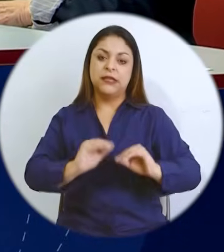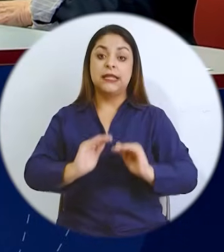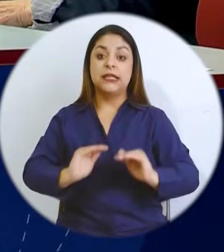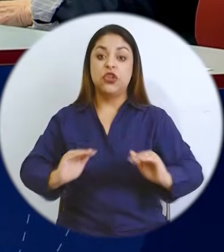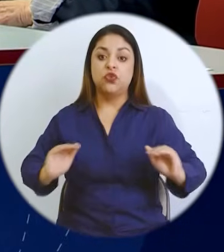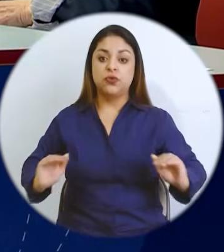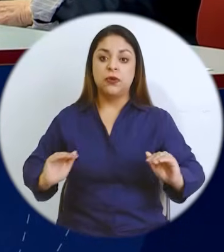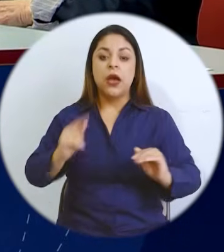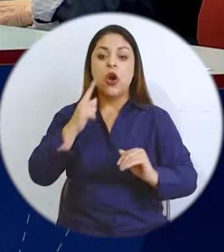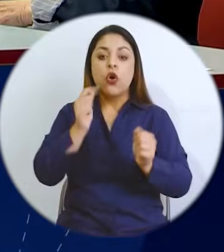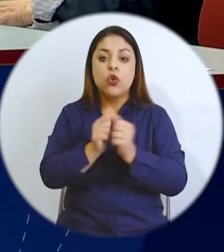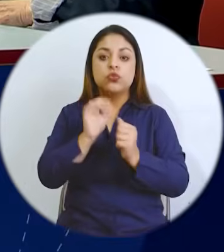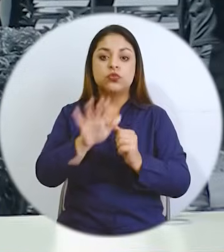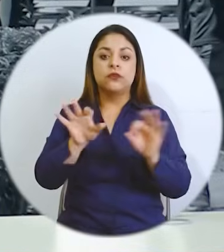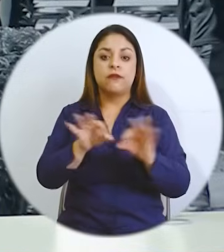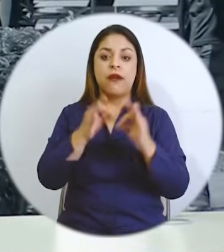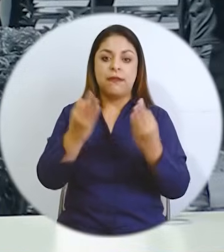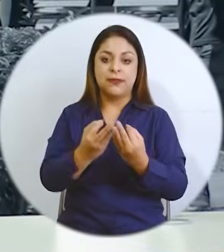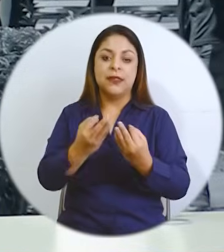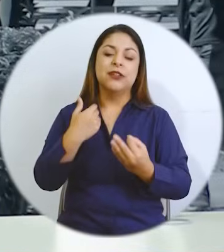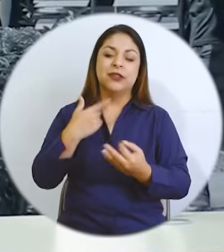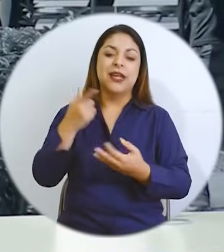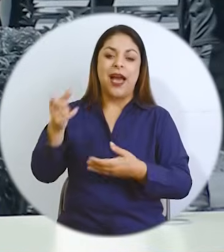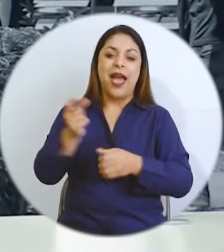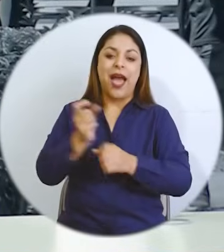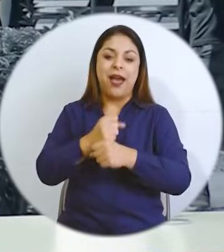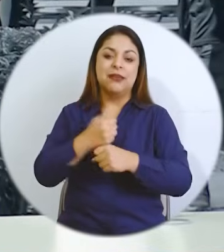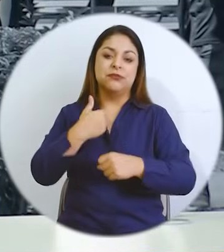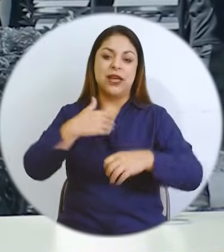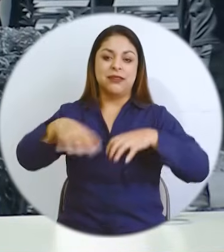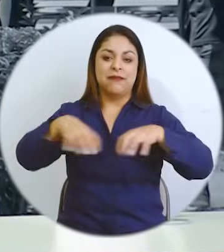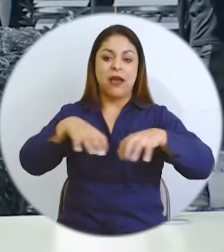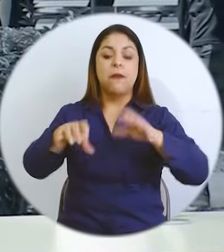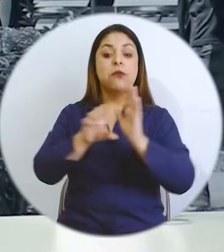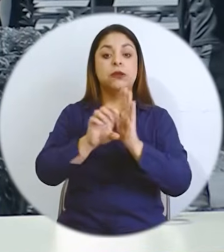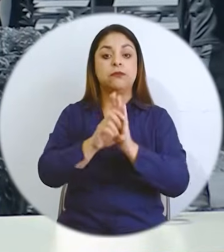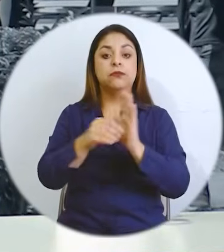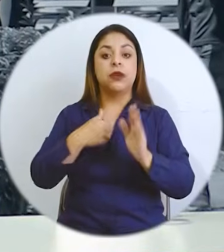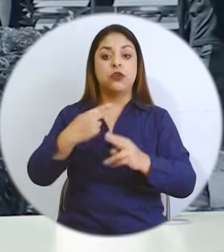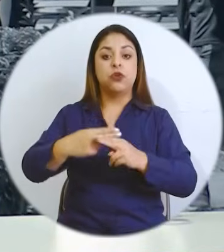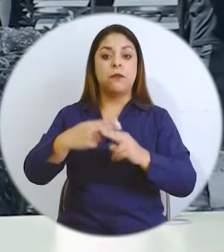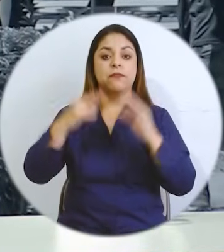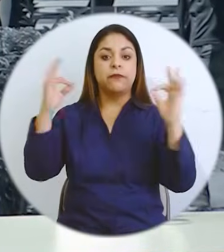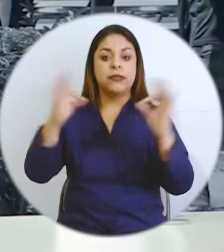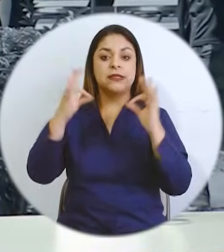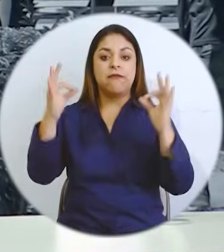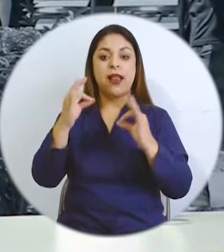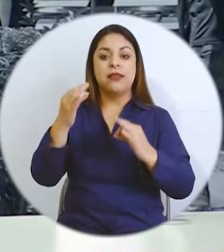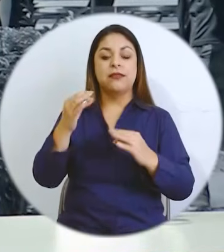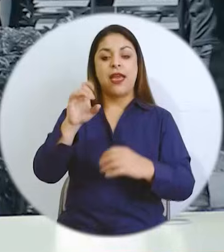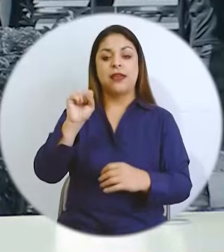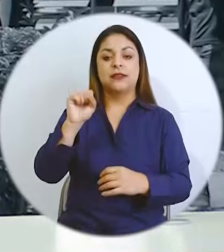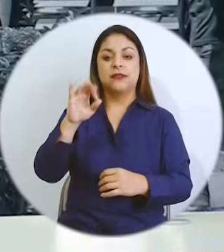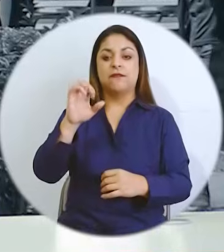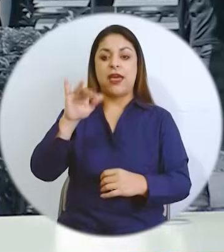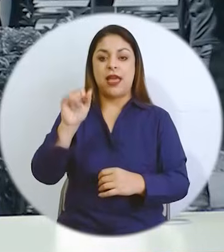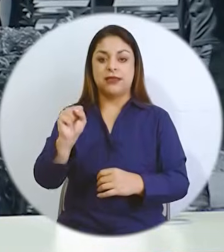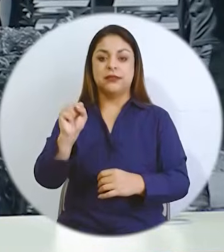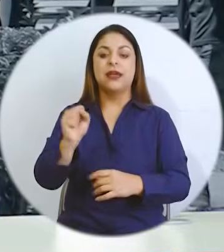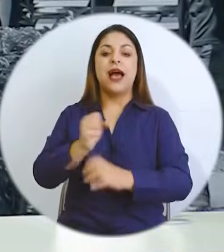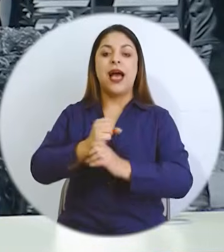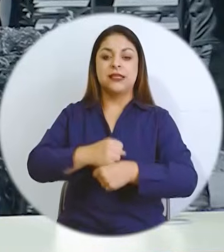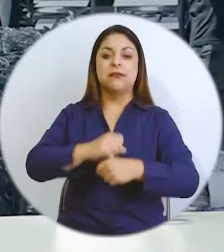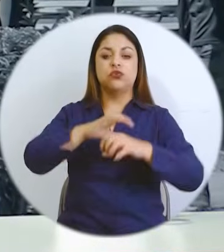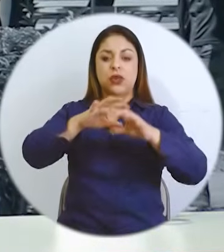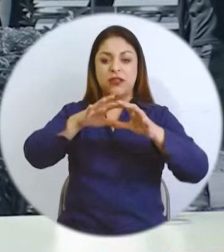involucrar a los niños desde pequeños con la familia. Entonces se hacen actividades, tenemos por ejemplo el Festival de Esferas, que lo que